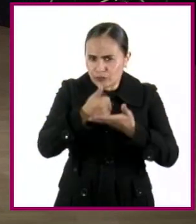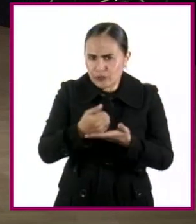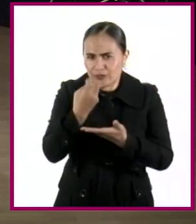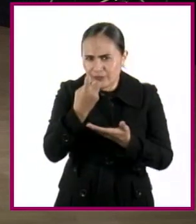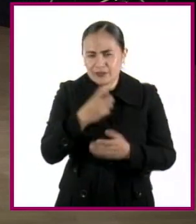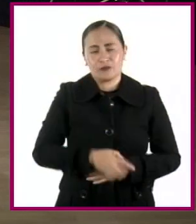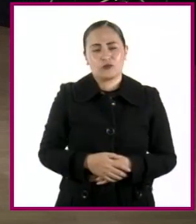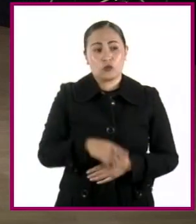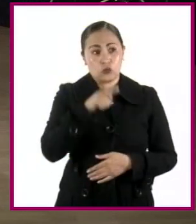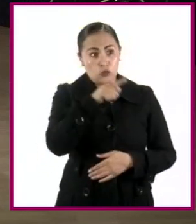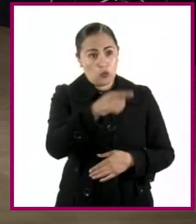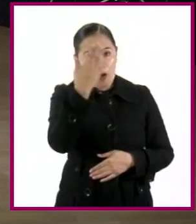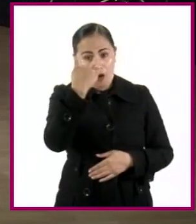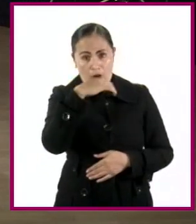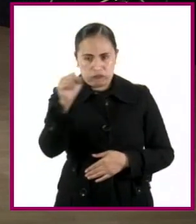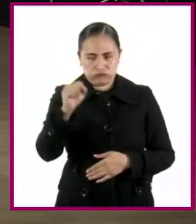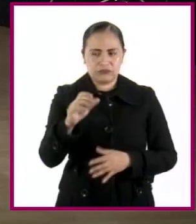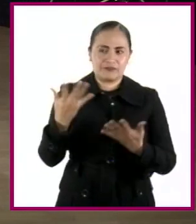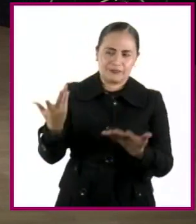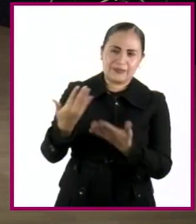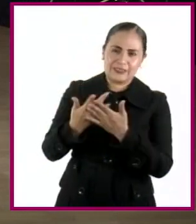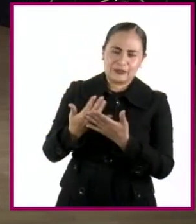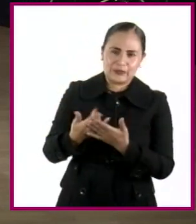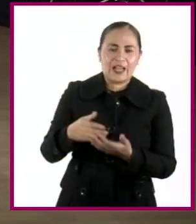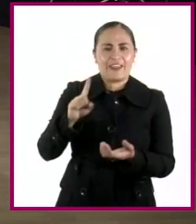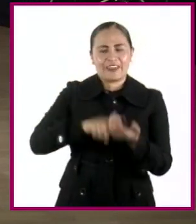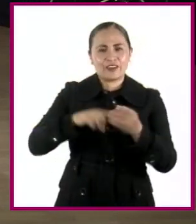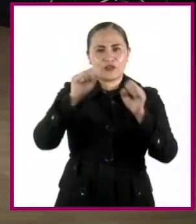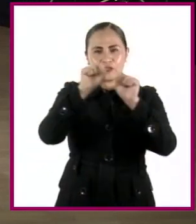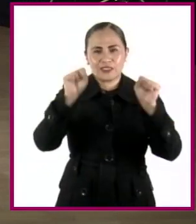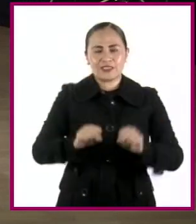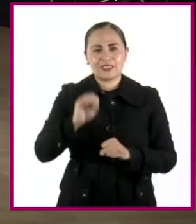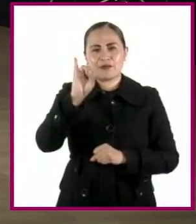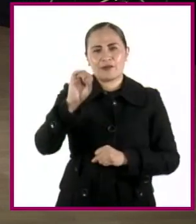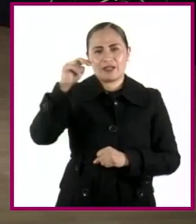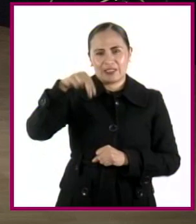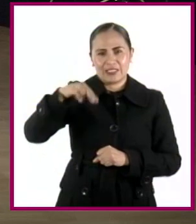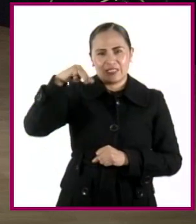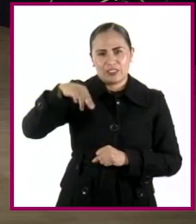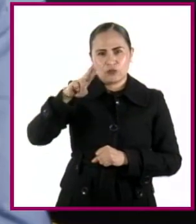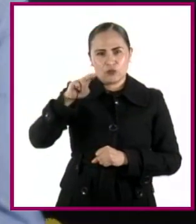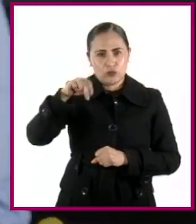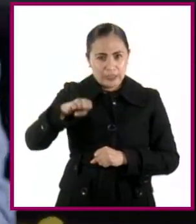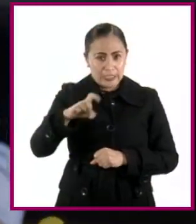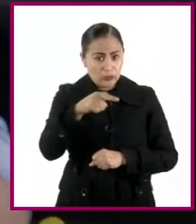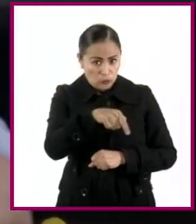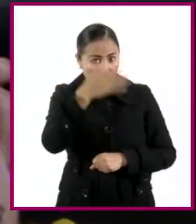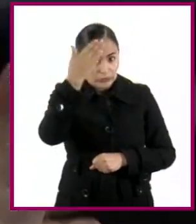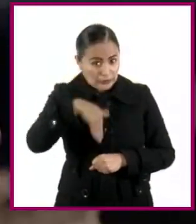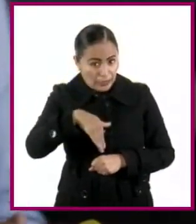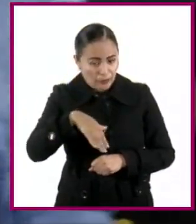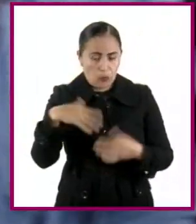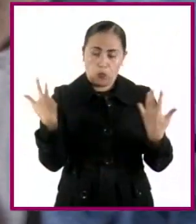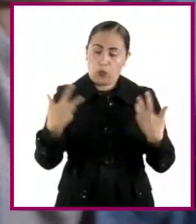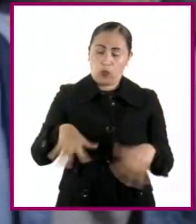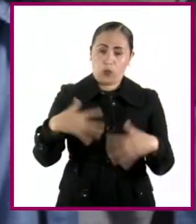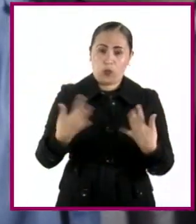Y espérate porque no me has oído hablar del sistema inmune. ¿También le sabes a la inmunología?